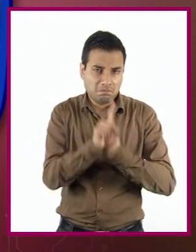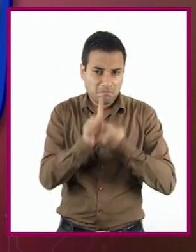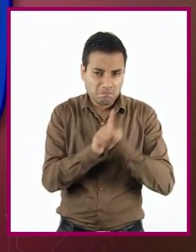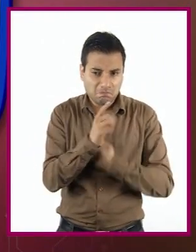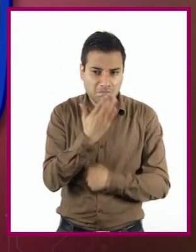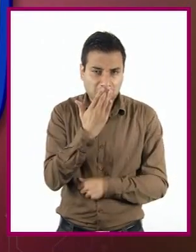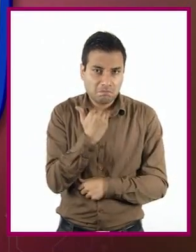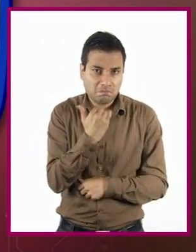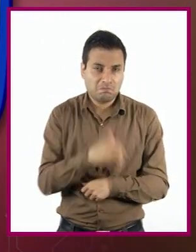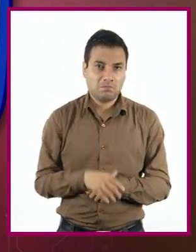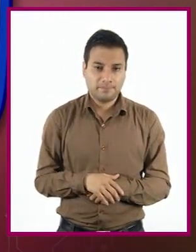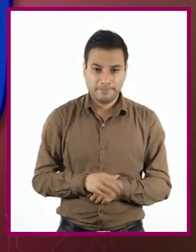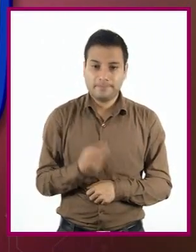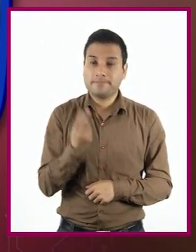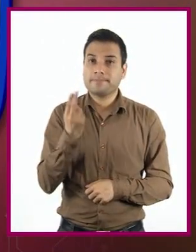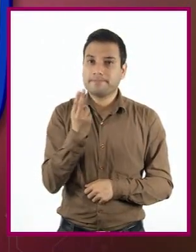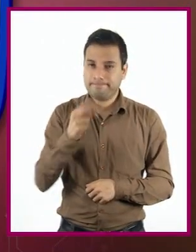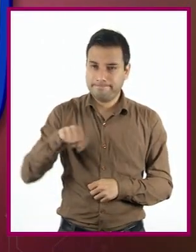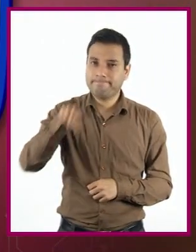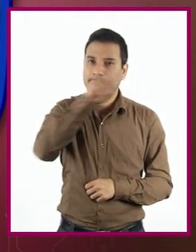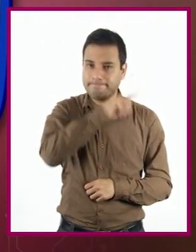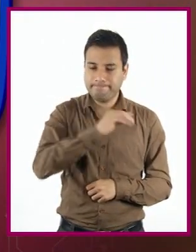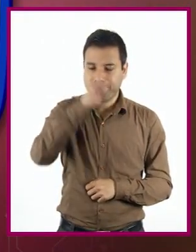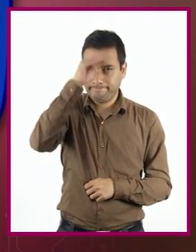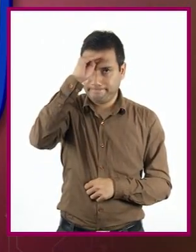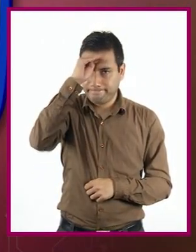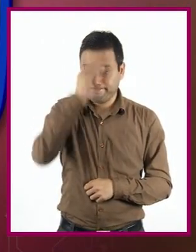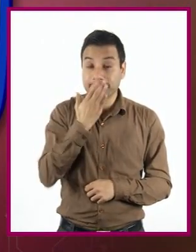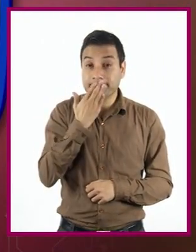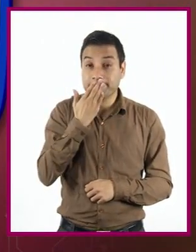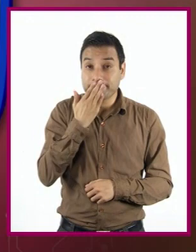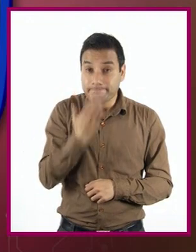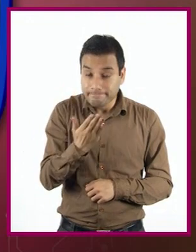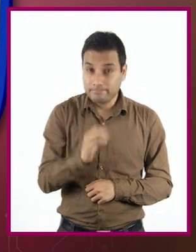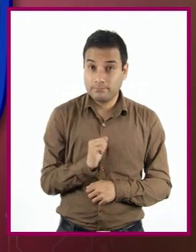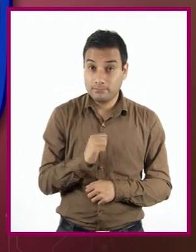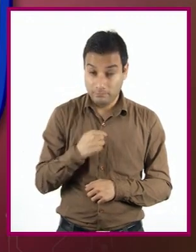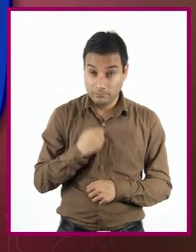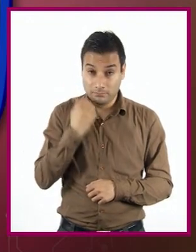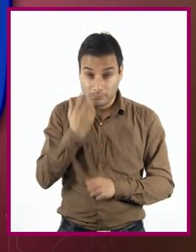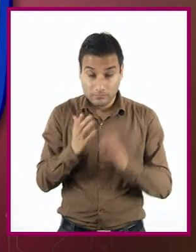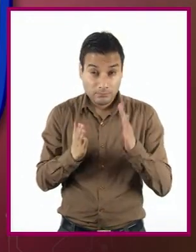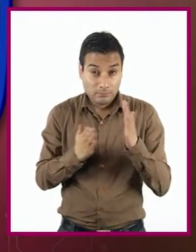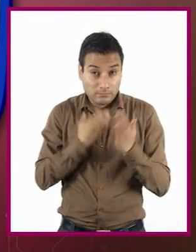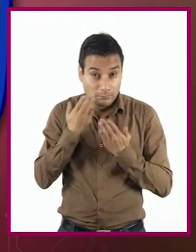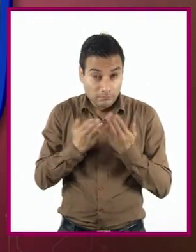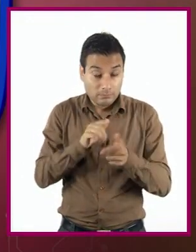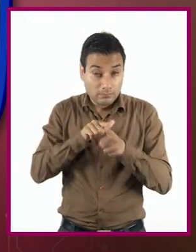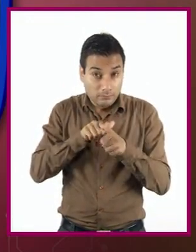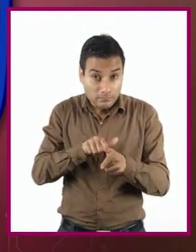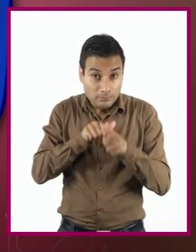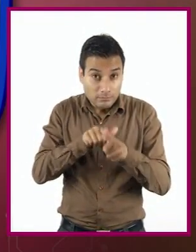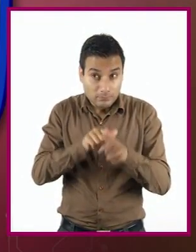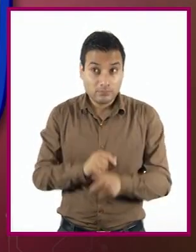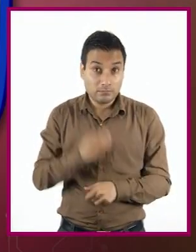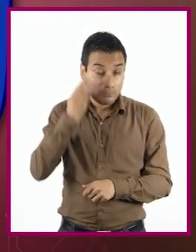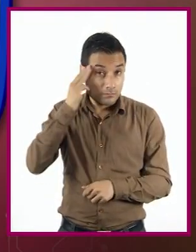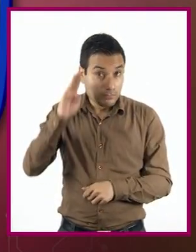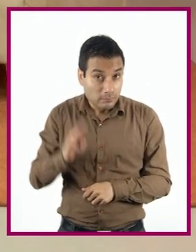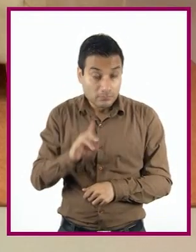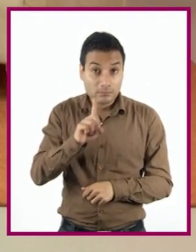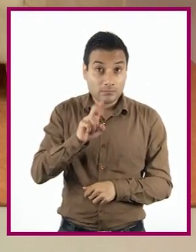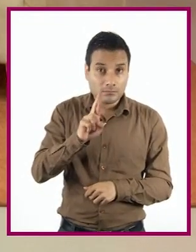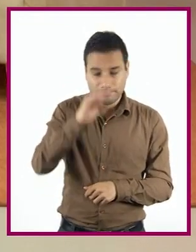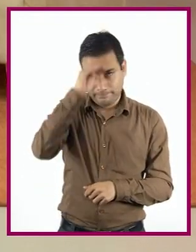necesita uno dedicarse y pensar mucho realmente si quiere estudiar para hacer una maestría, un